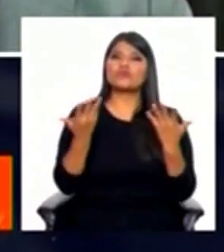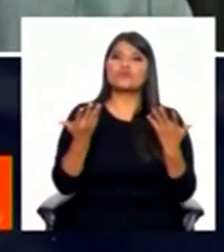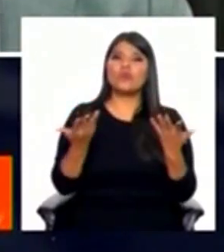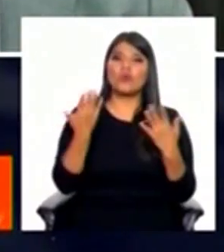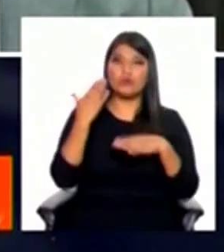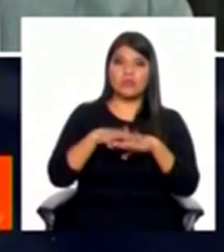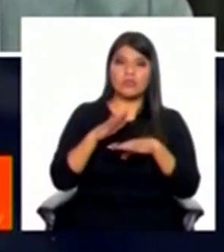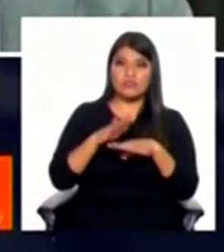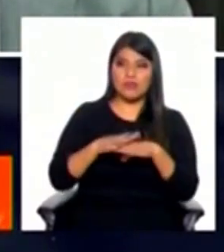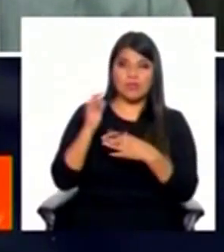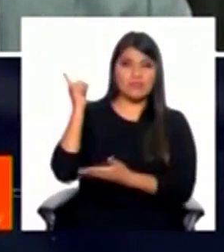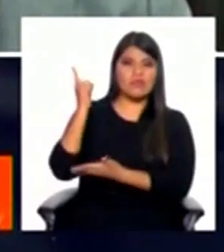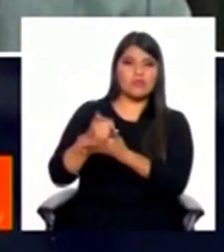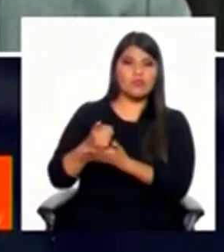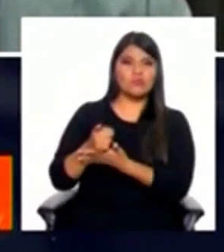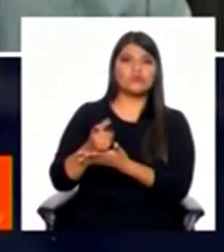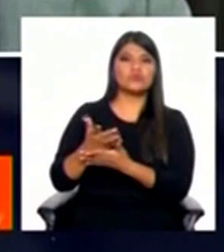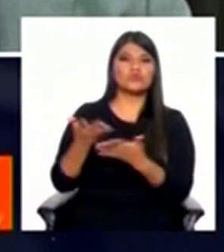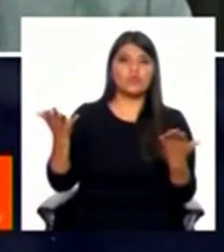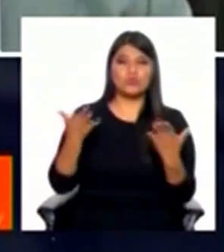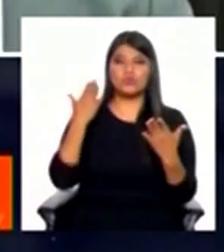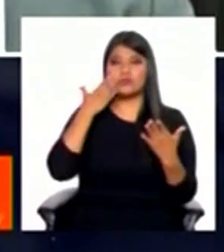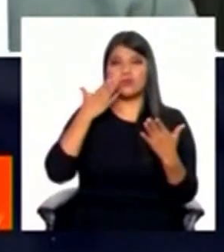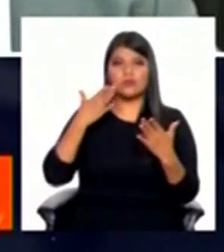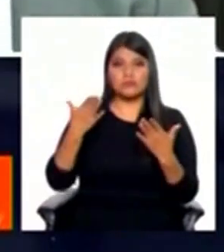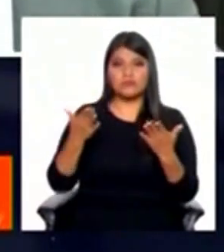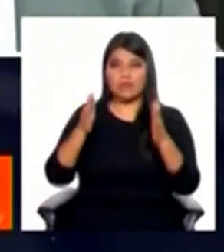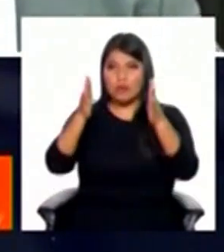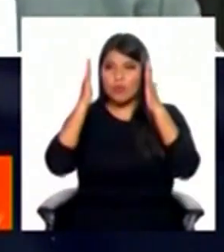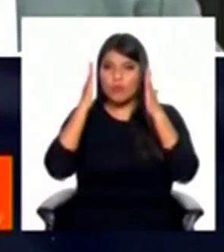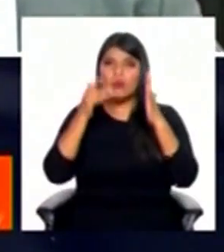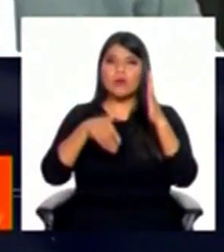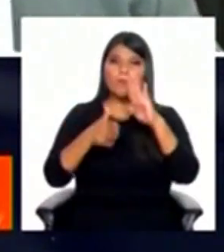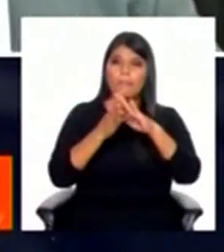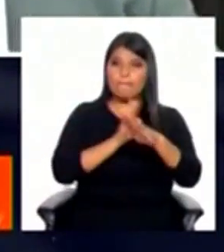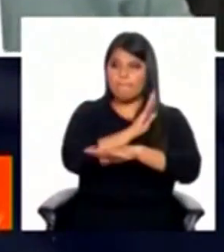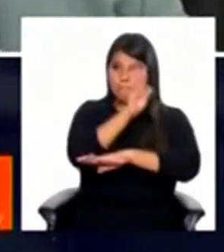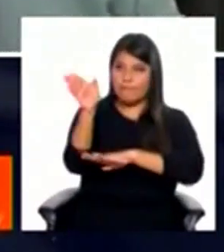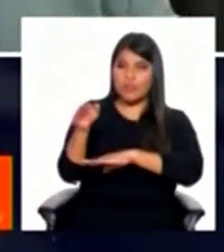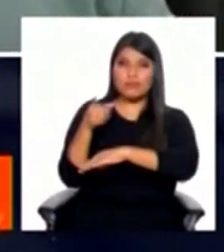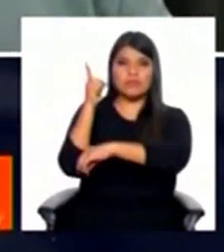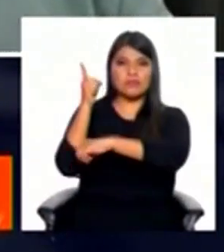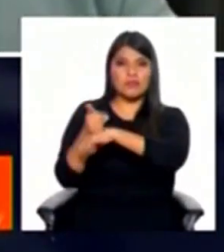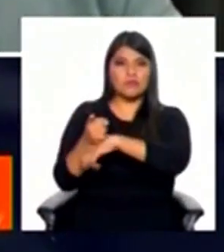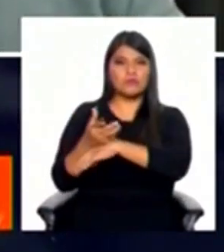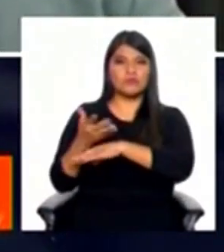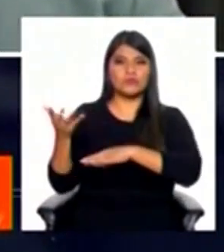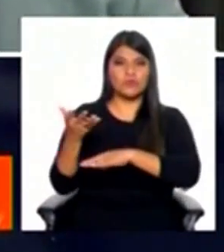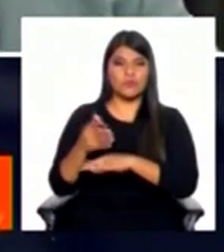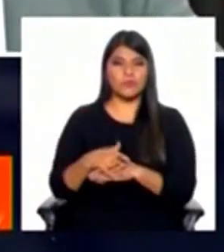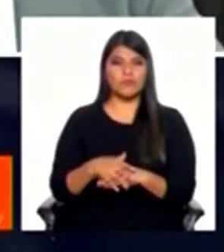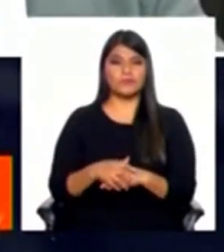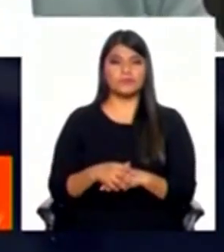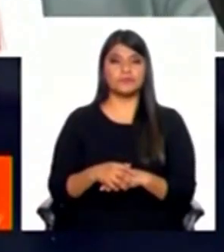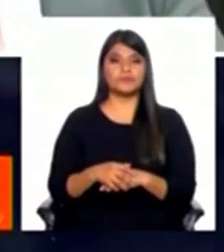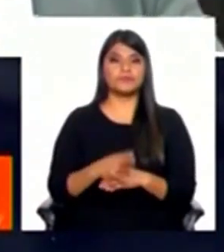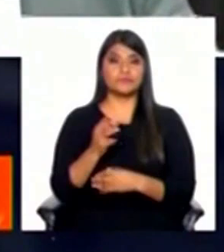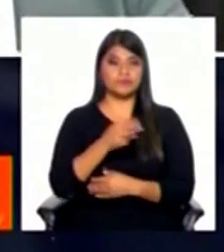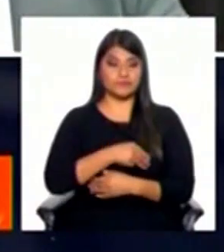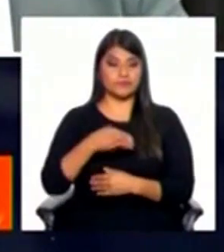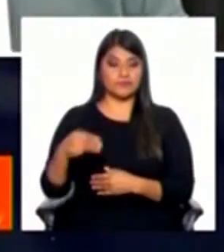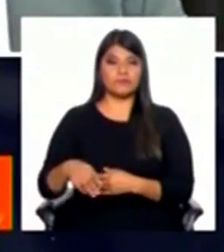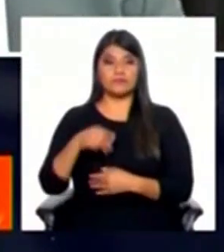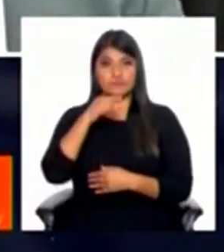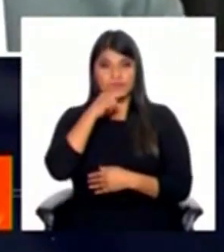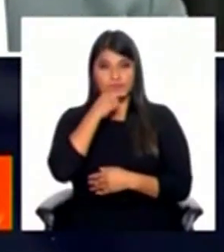hacer la denuncia? ¿Cuáles son los números? ¿Cuáles son los canales de atención para denunciar a estos malos ciudadanos? Sí, el Ministerio de la Mujer y